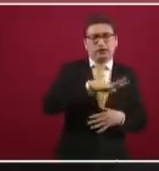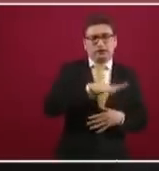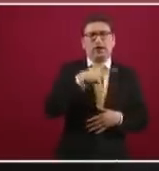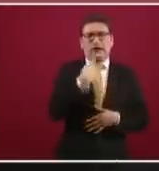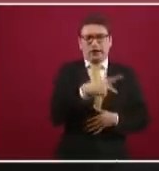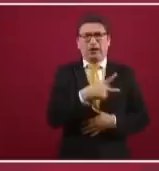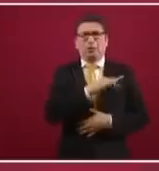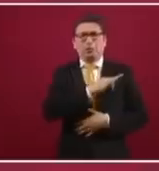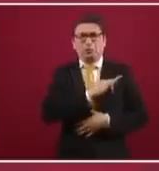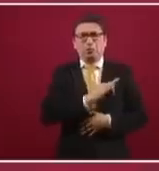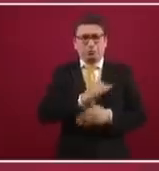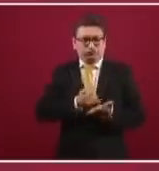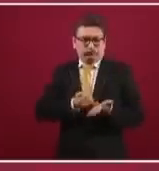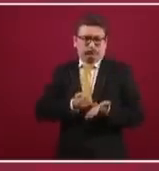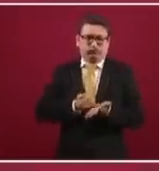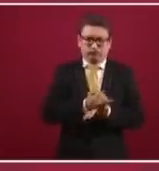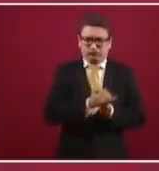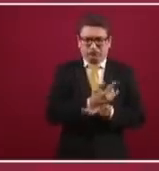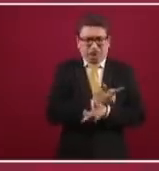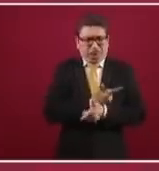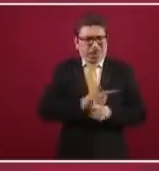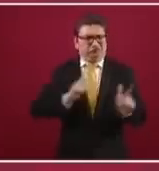decisiones.